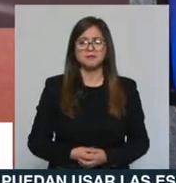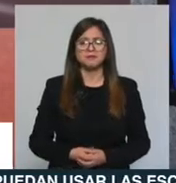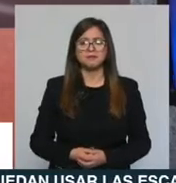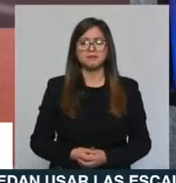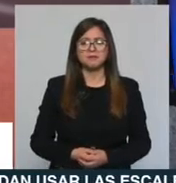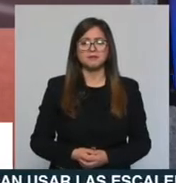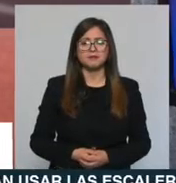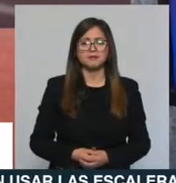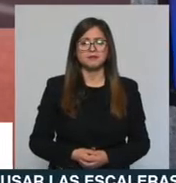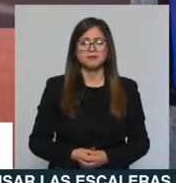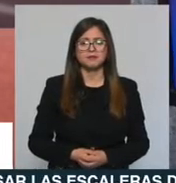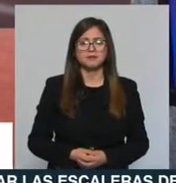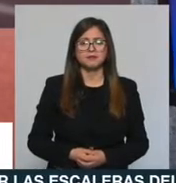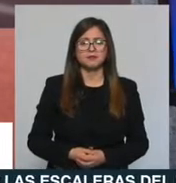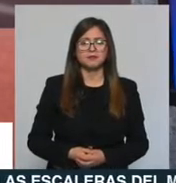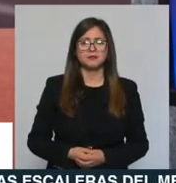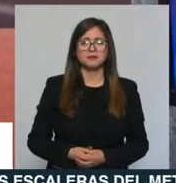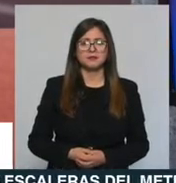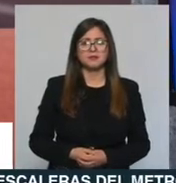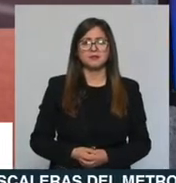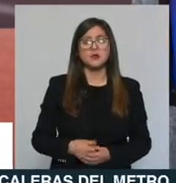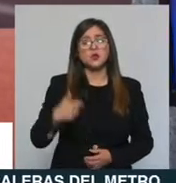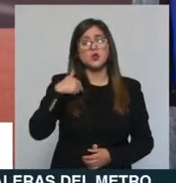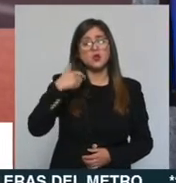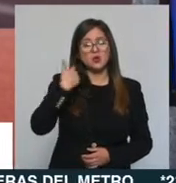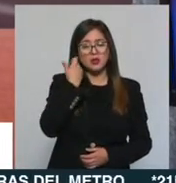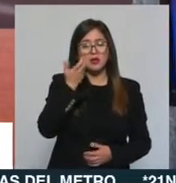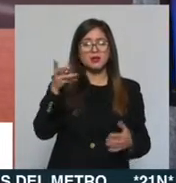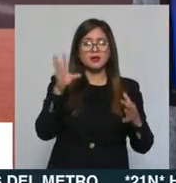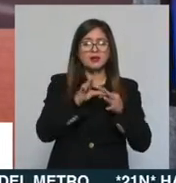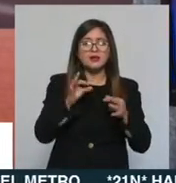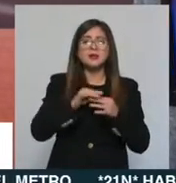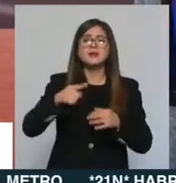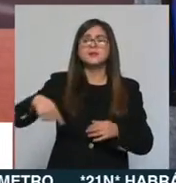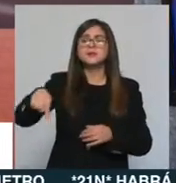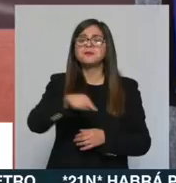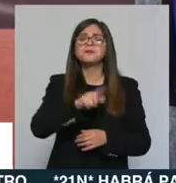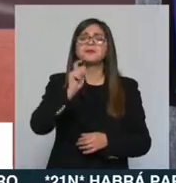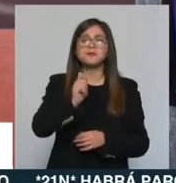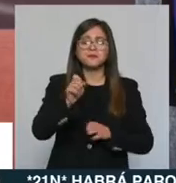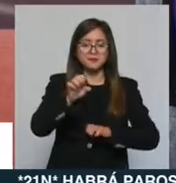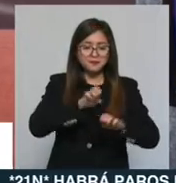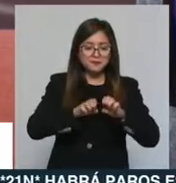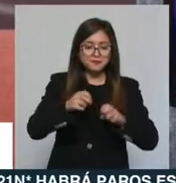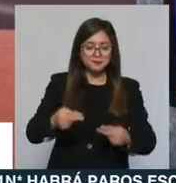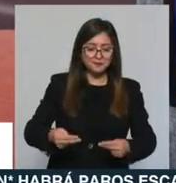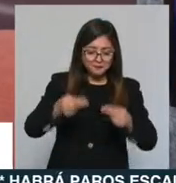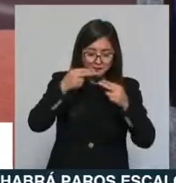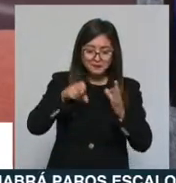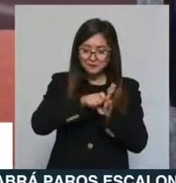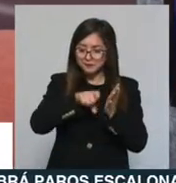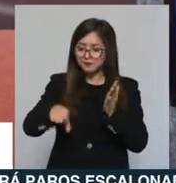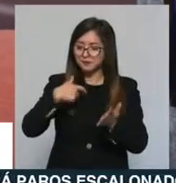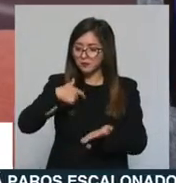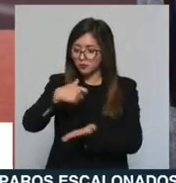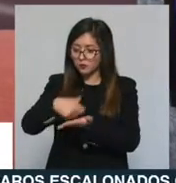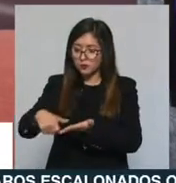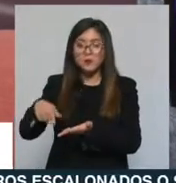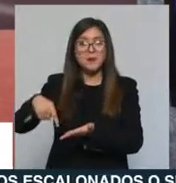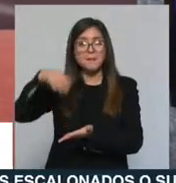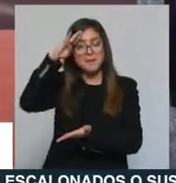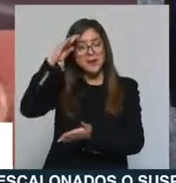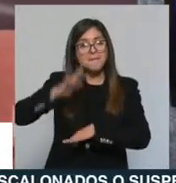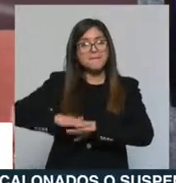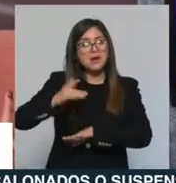esto también es conseguir que sea sustentable, o sea, que no te resulte mucho más caro